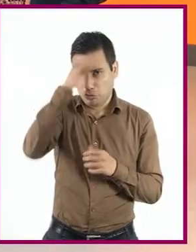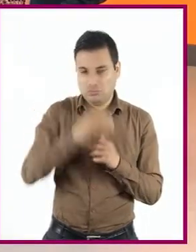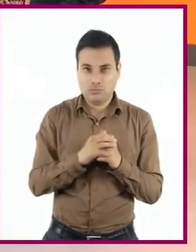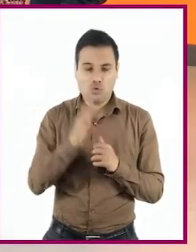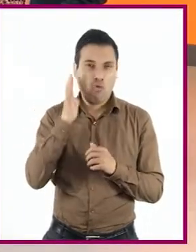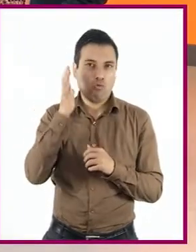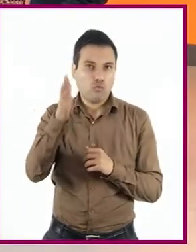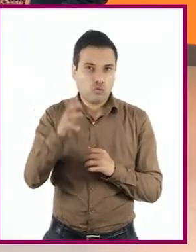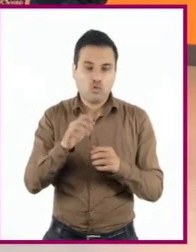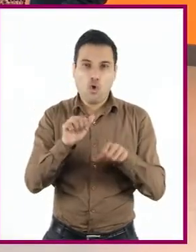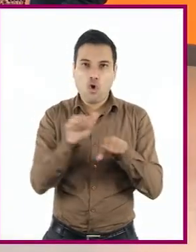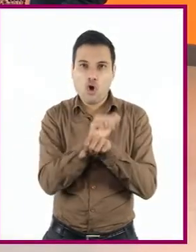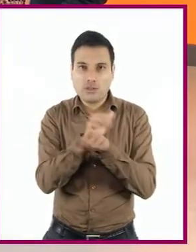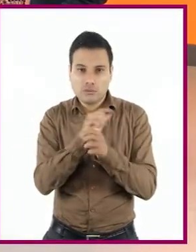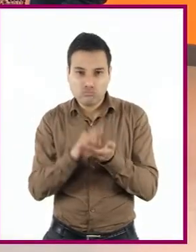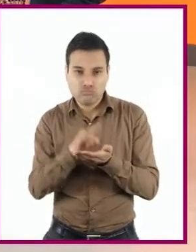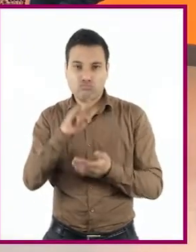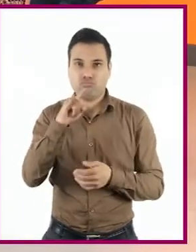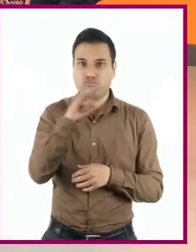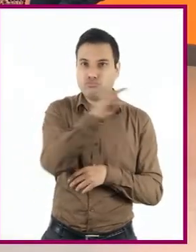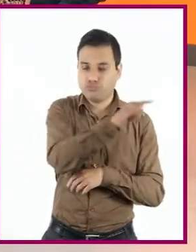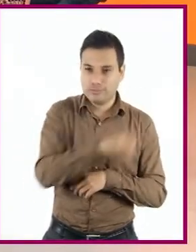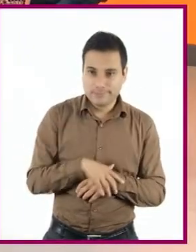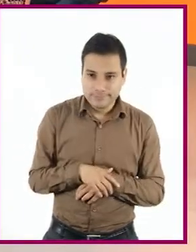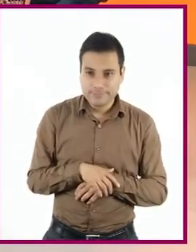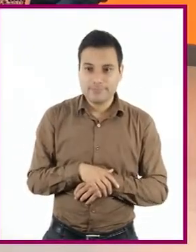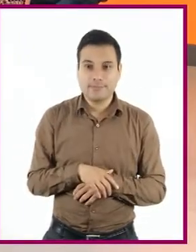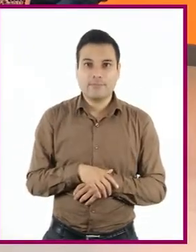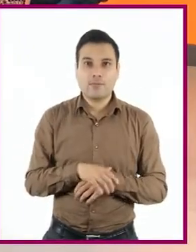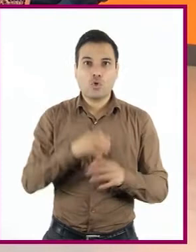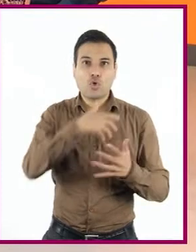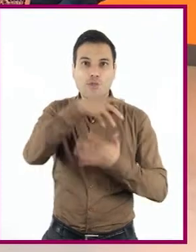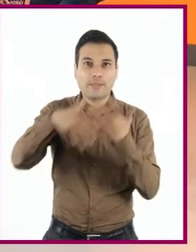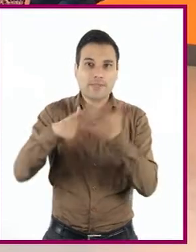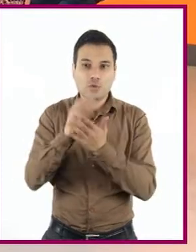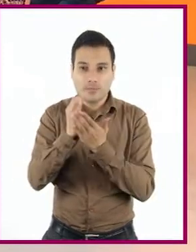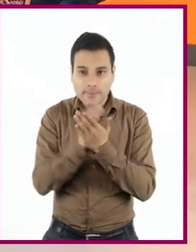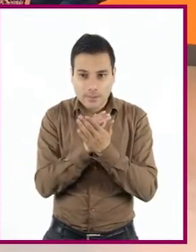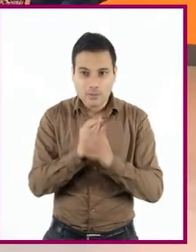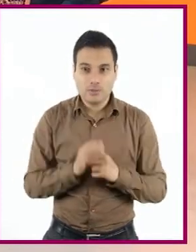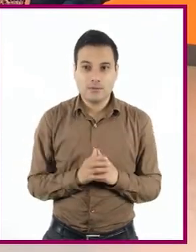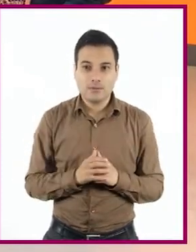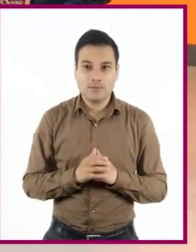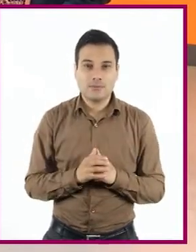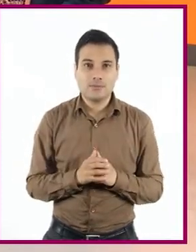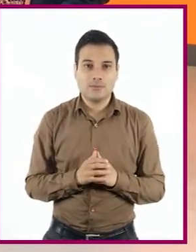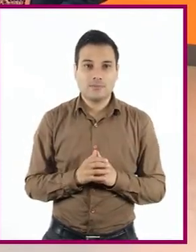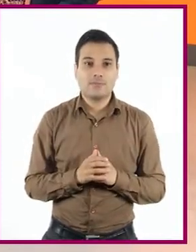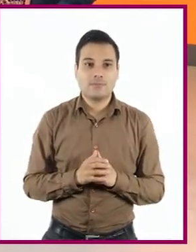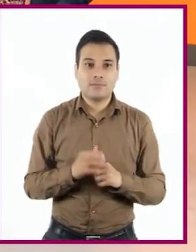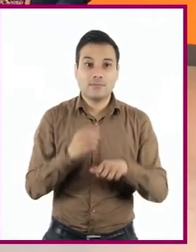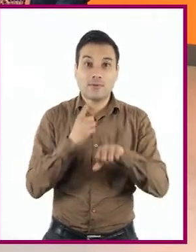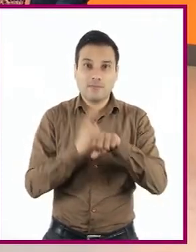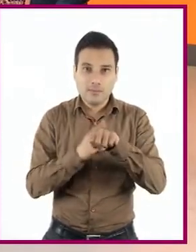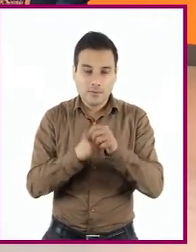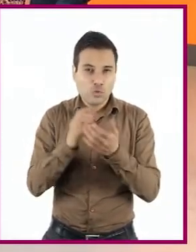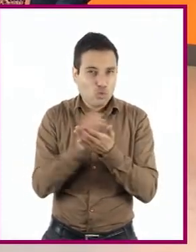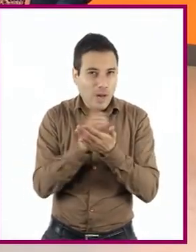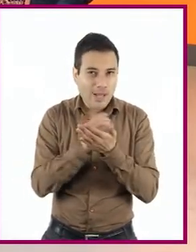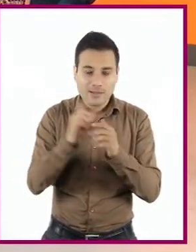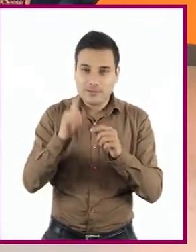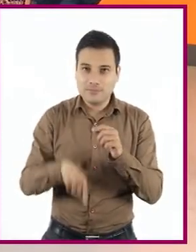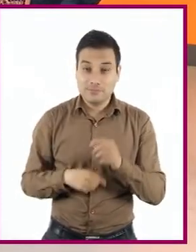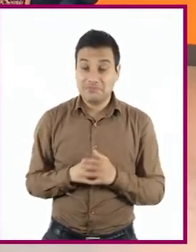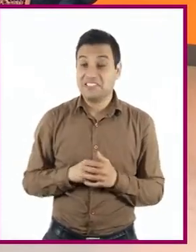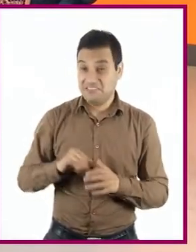autos voladores, habrá menos contaminación, habrá cura para las enfermedades.